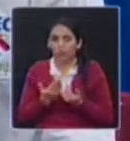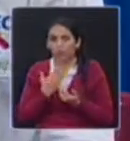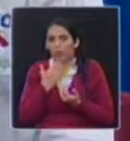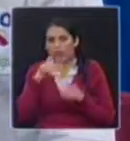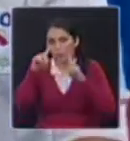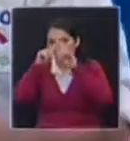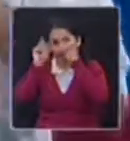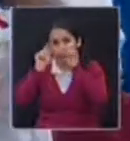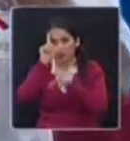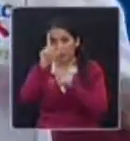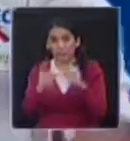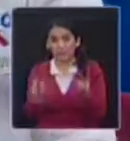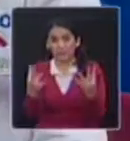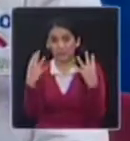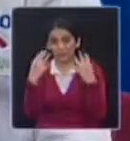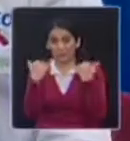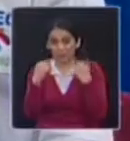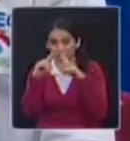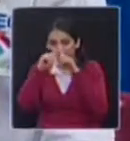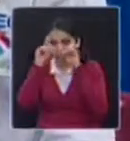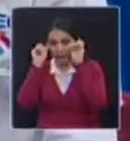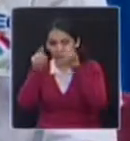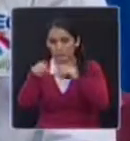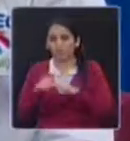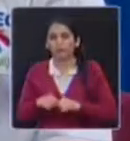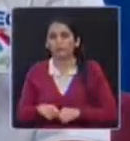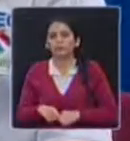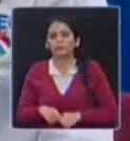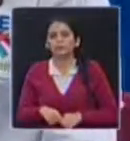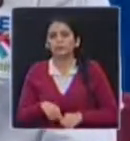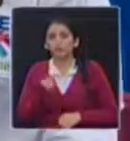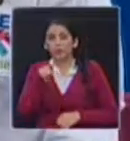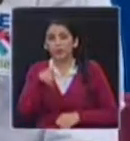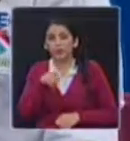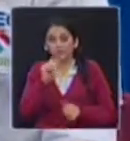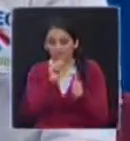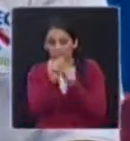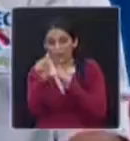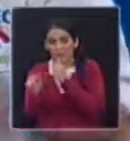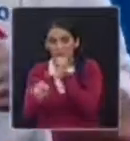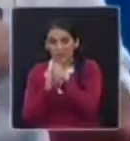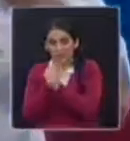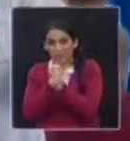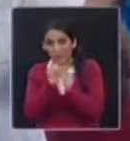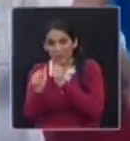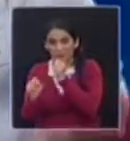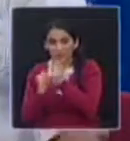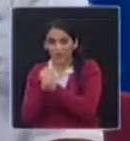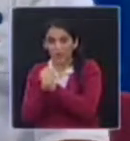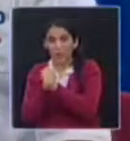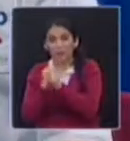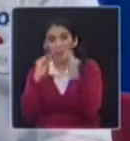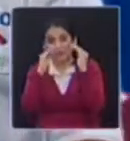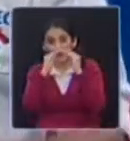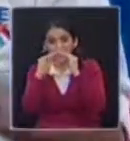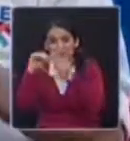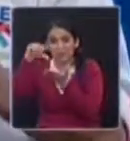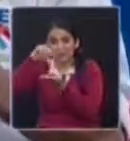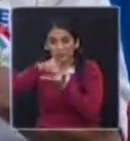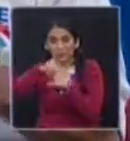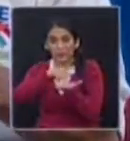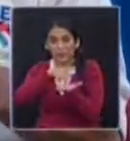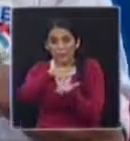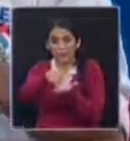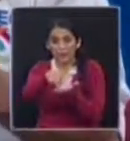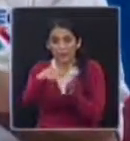televidentes, a nuestros amigos campesinos, cuando pagan el impuesto predial, las personas en la ciudad reciben lo que se